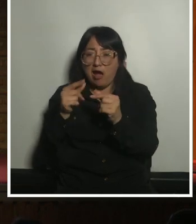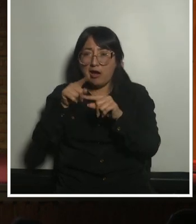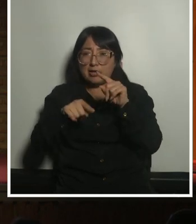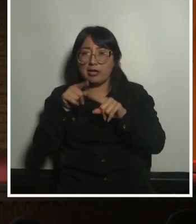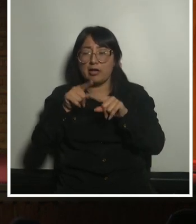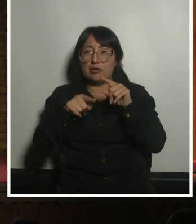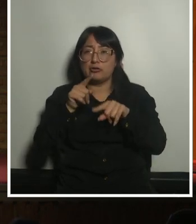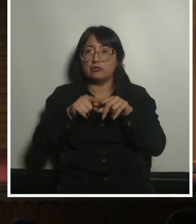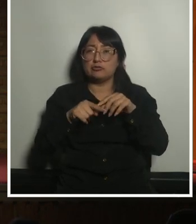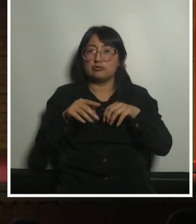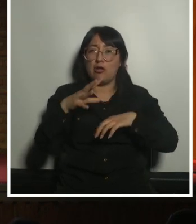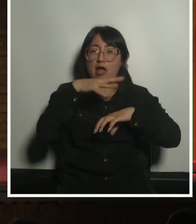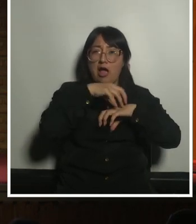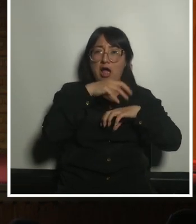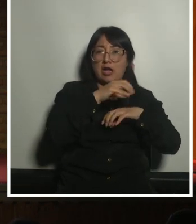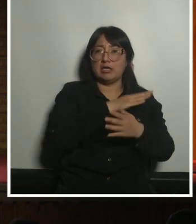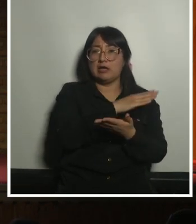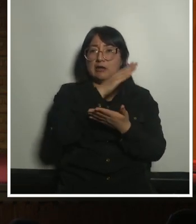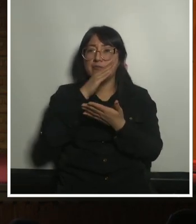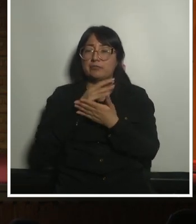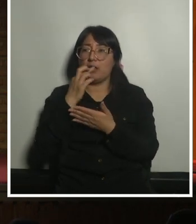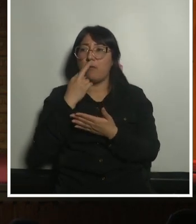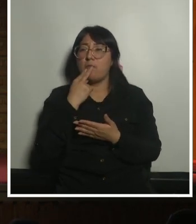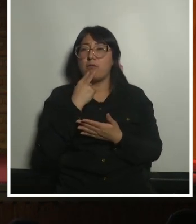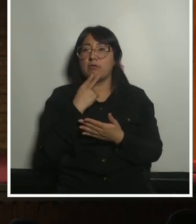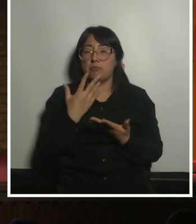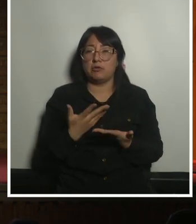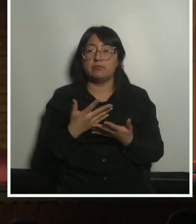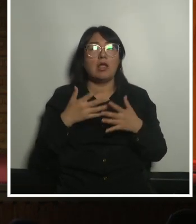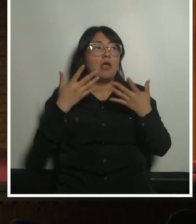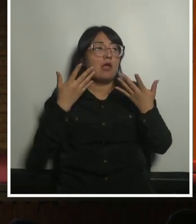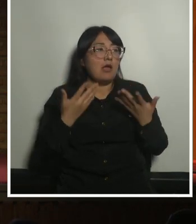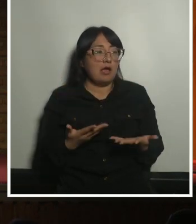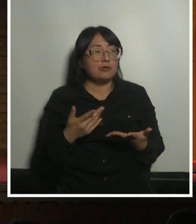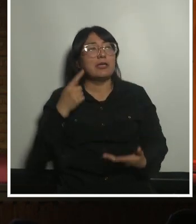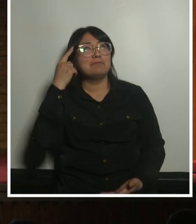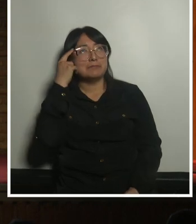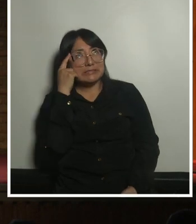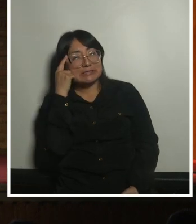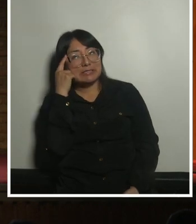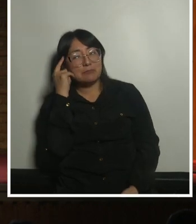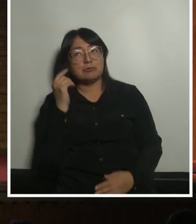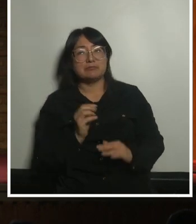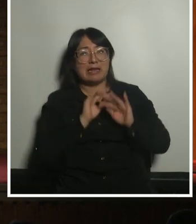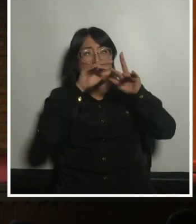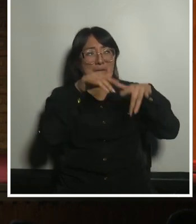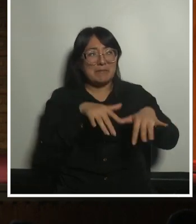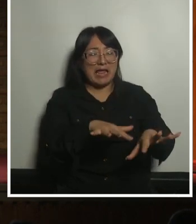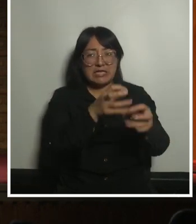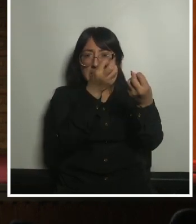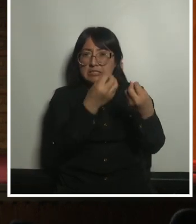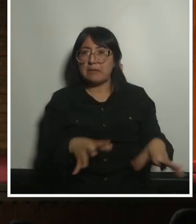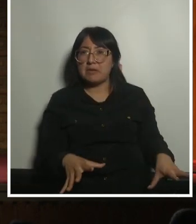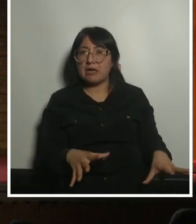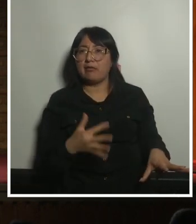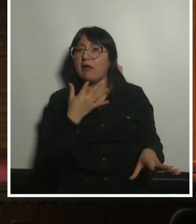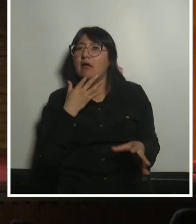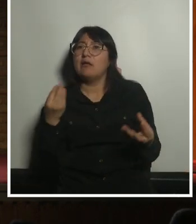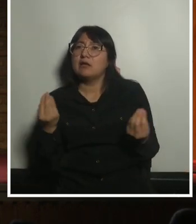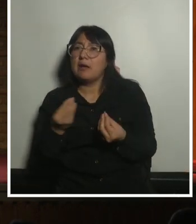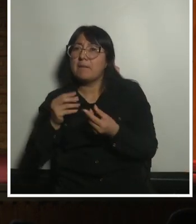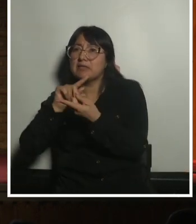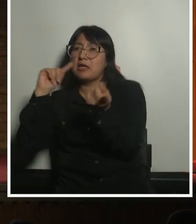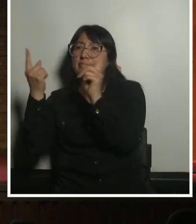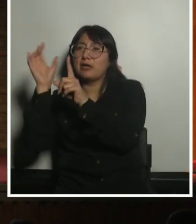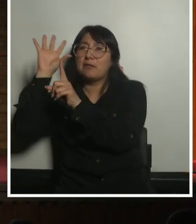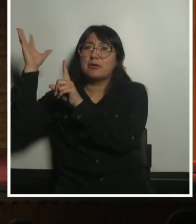Arica y Puerto Montt. Si perdemos las playas, ¿qué va a pasar entonces con la adaptación al cambio climático?